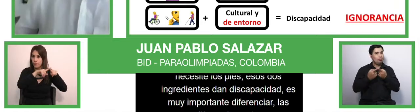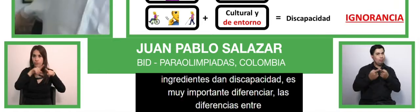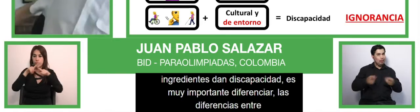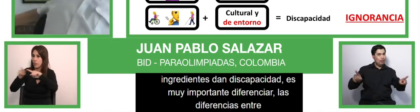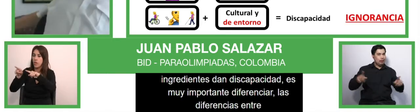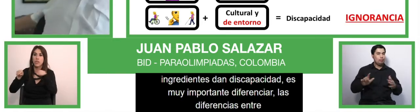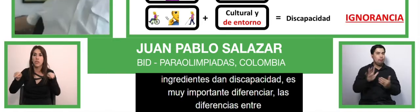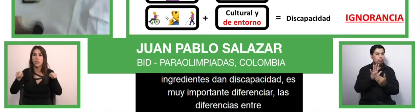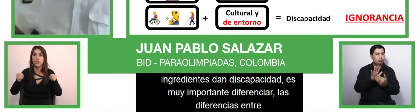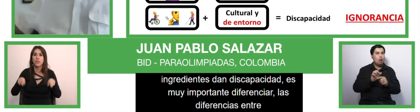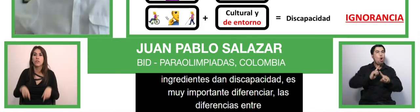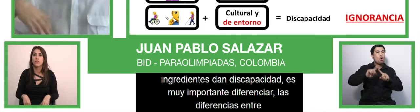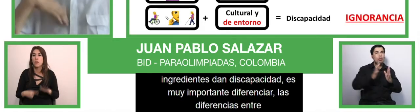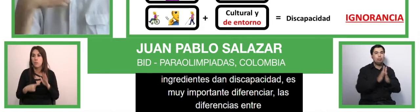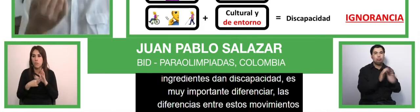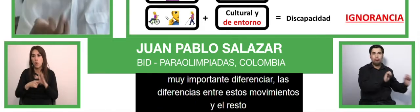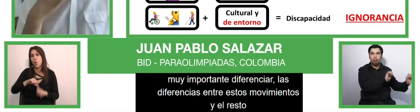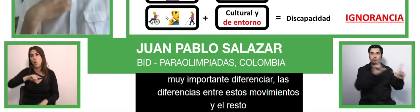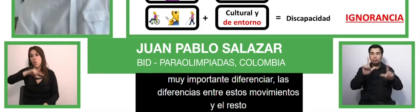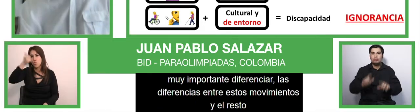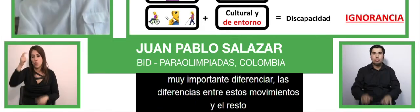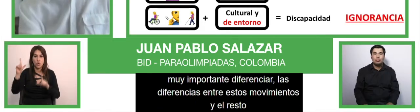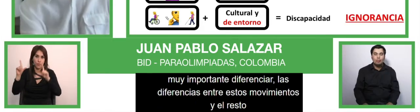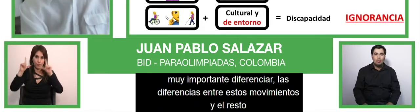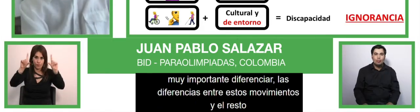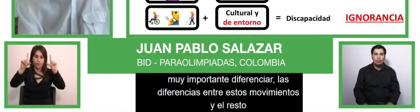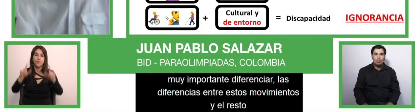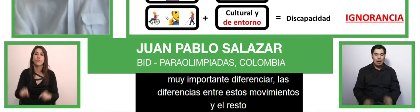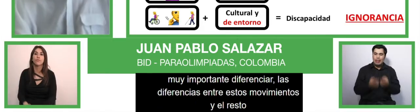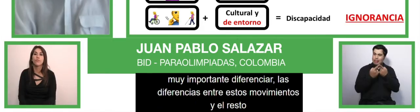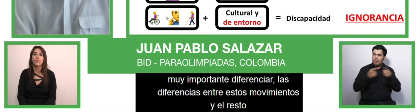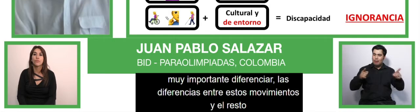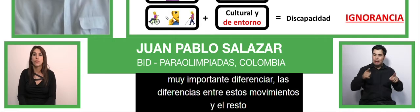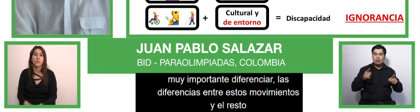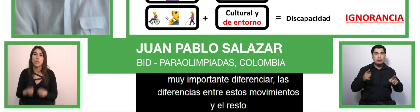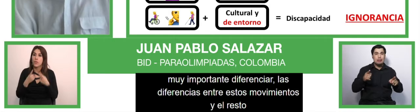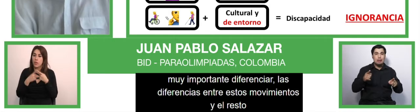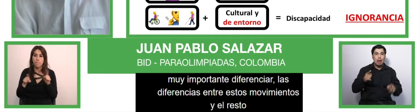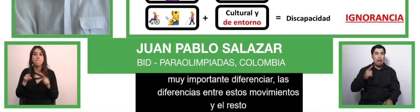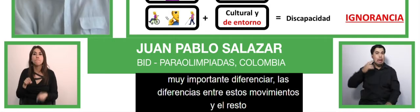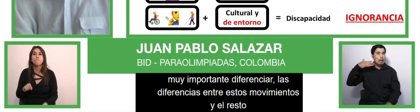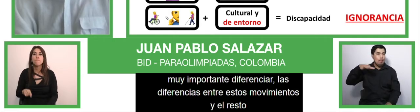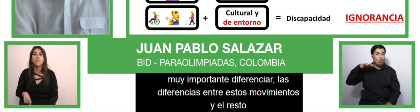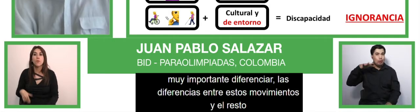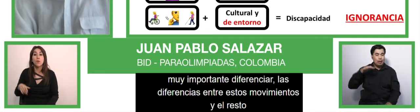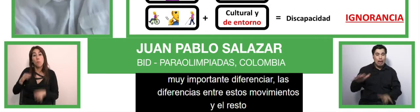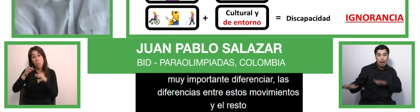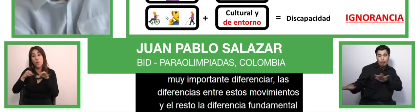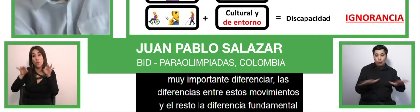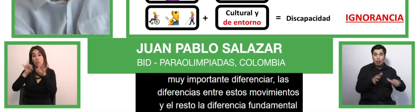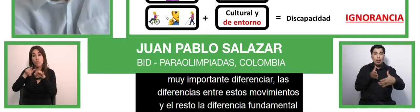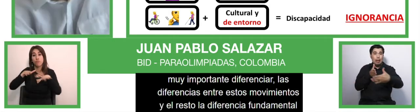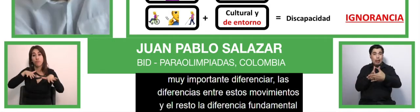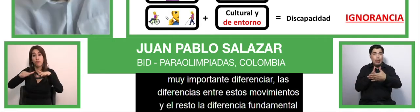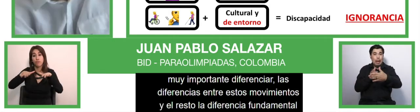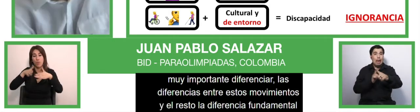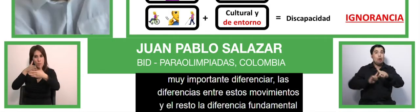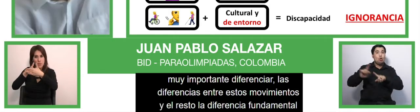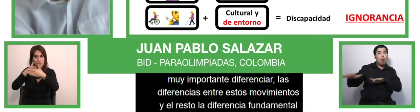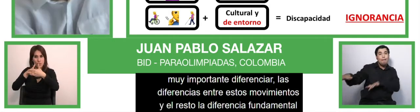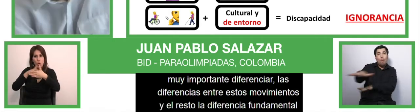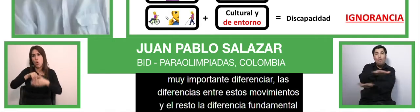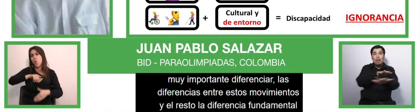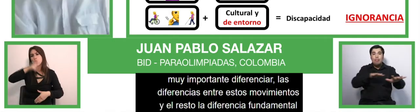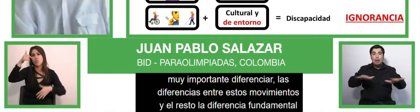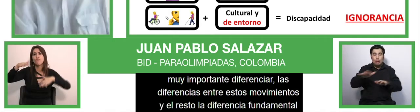favor. Pues la diferencia fundamental es que la motivación de las barreras en otros movimientos de derecho civil